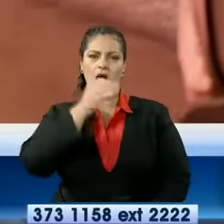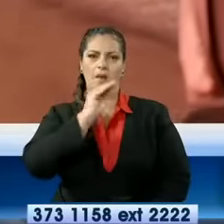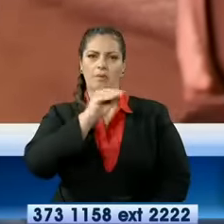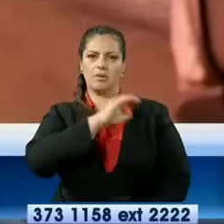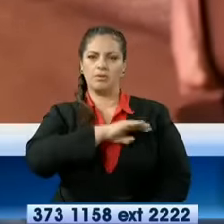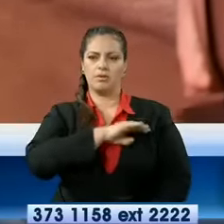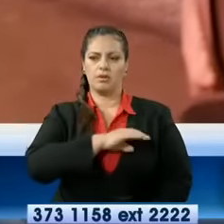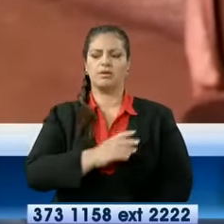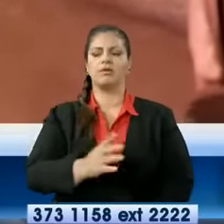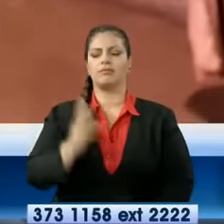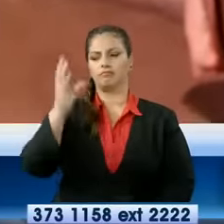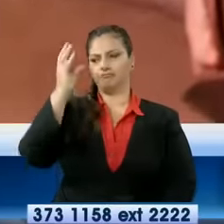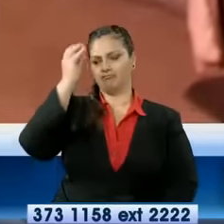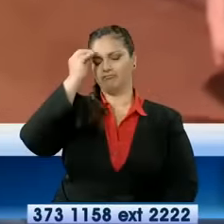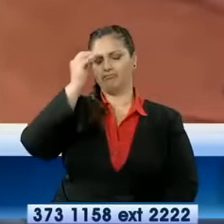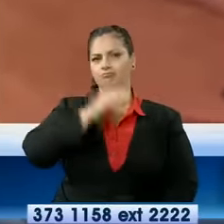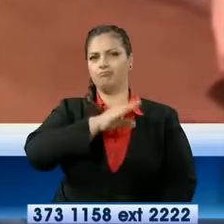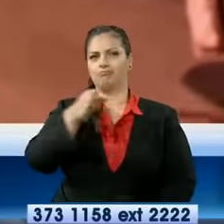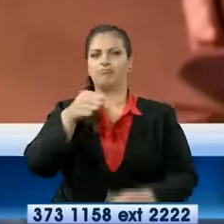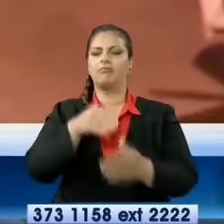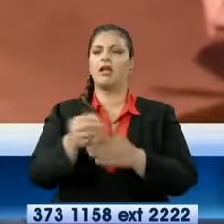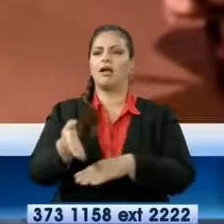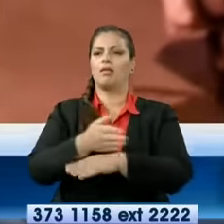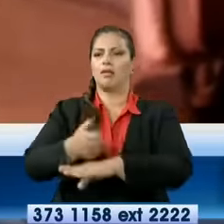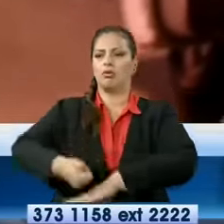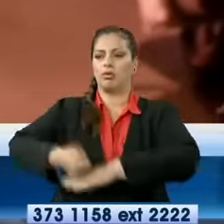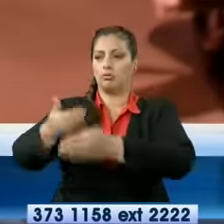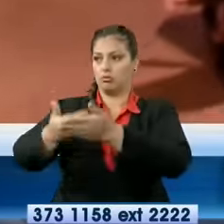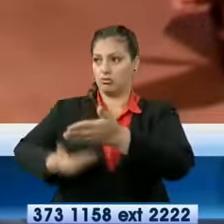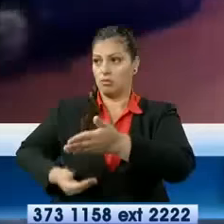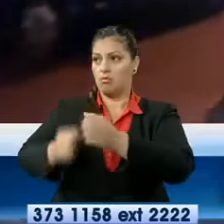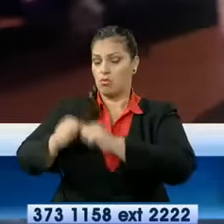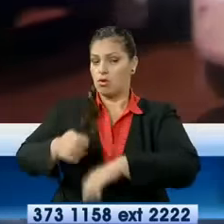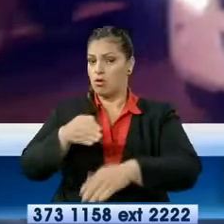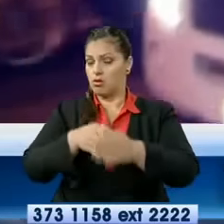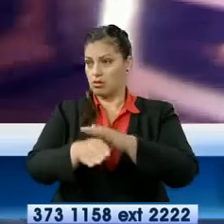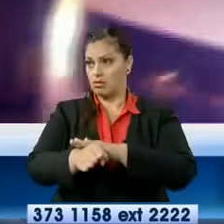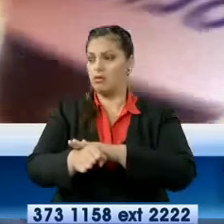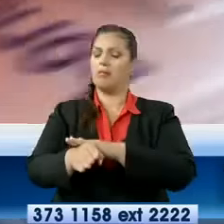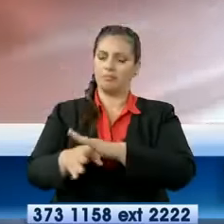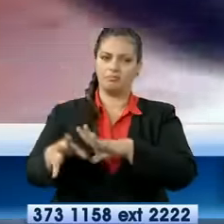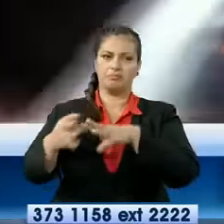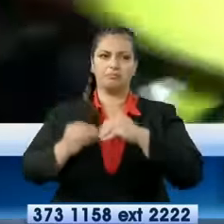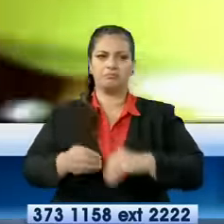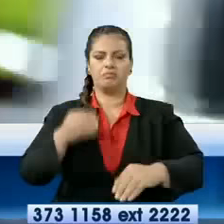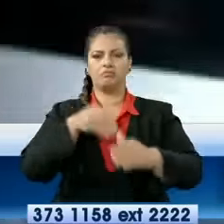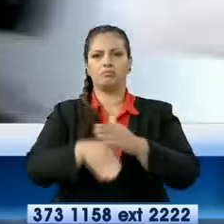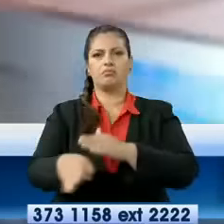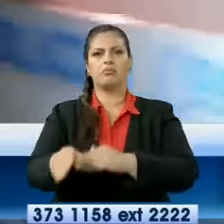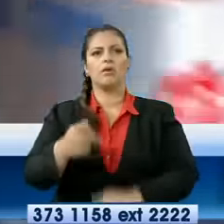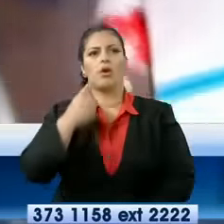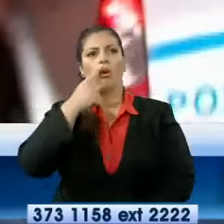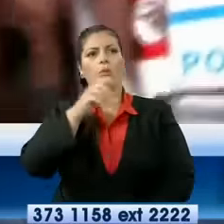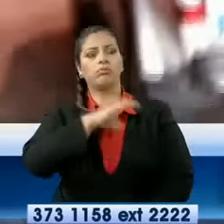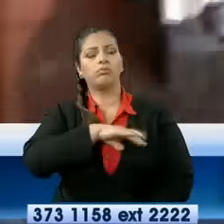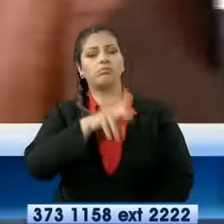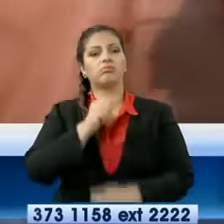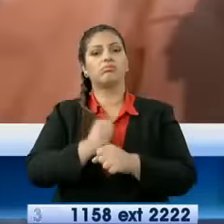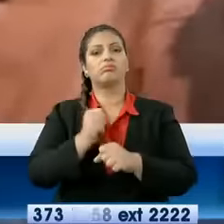El uniformado tiene el rango de cabo segundo de policía y presta sus servicios en la provincia de Santa Elena.